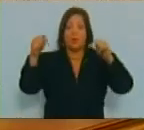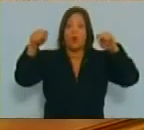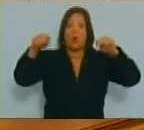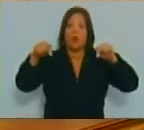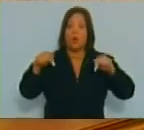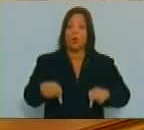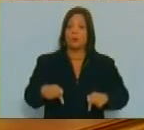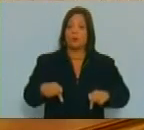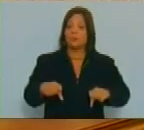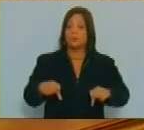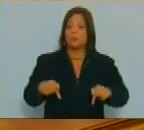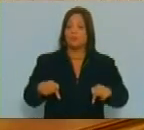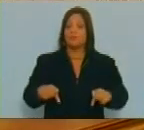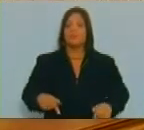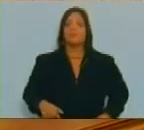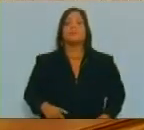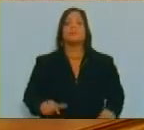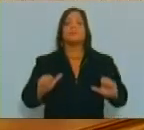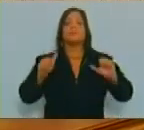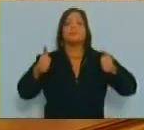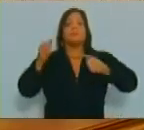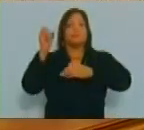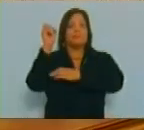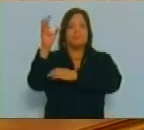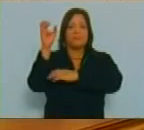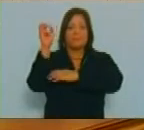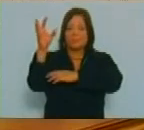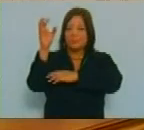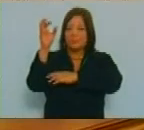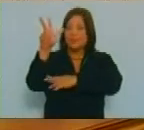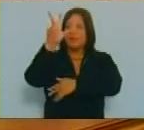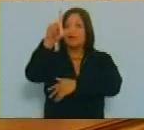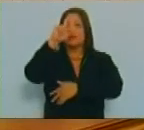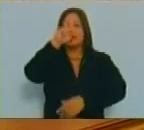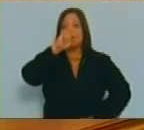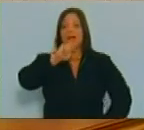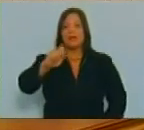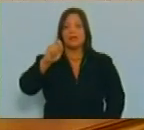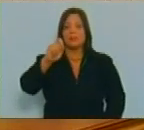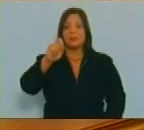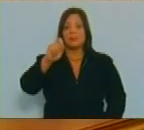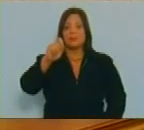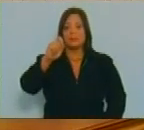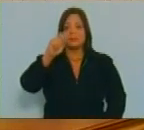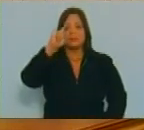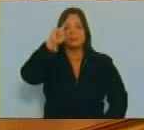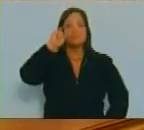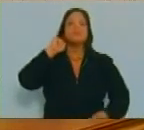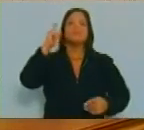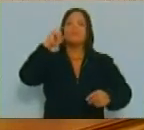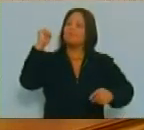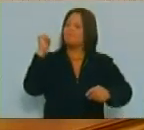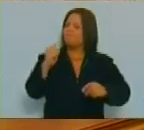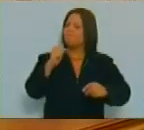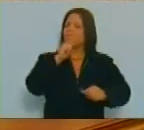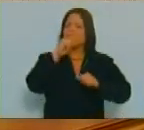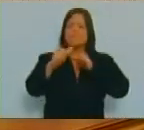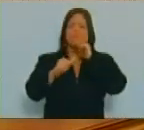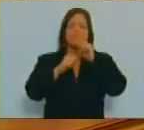cuando se conmemora tres años del vil asesinato